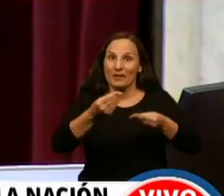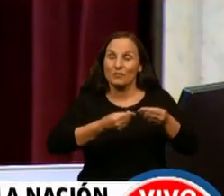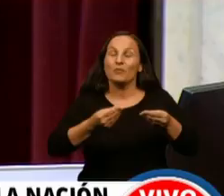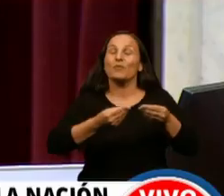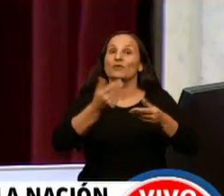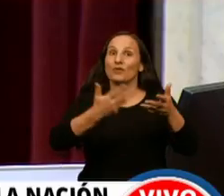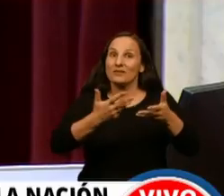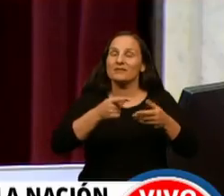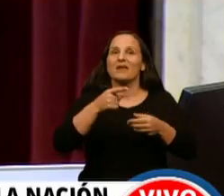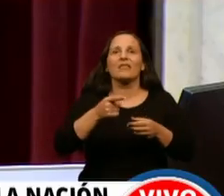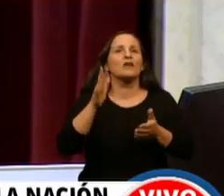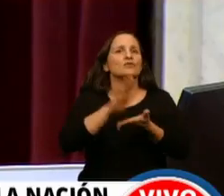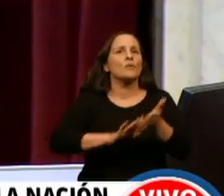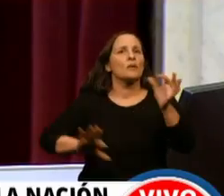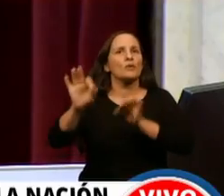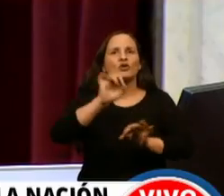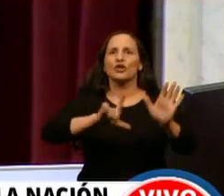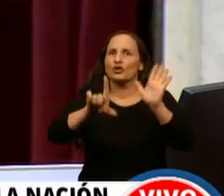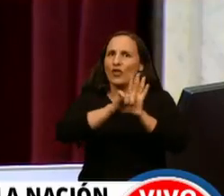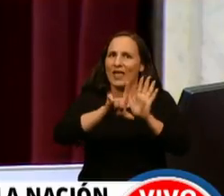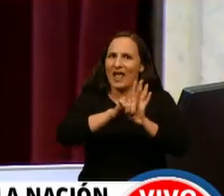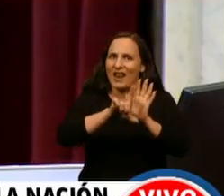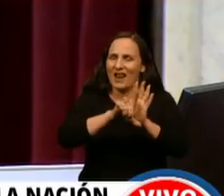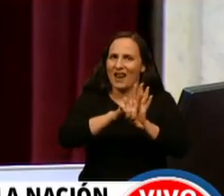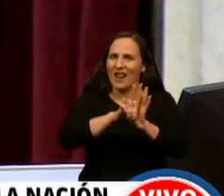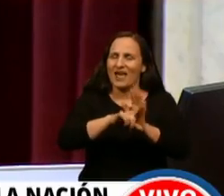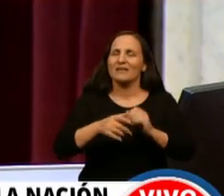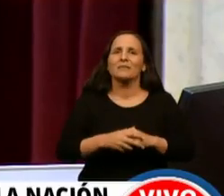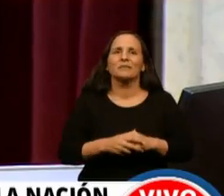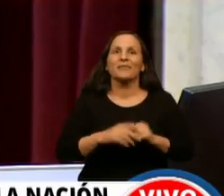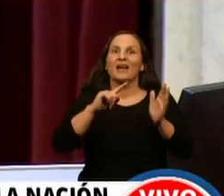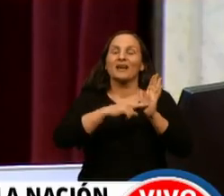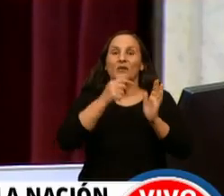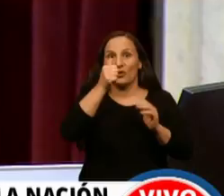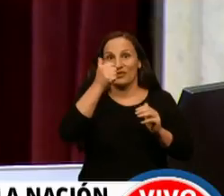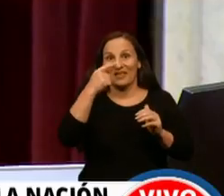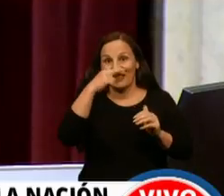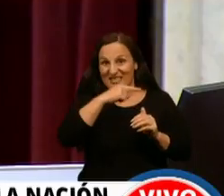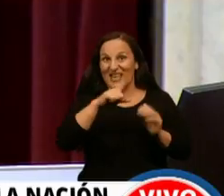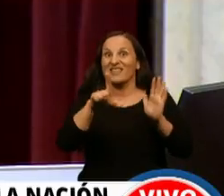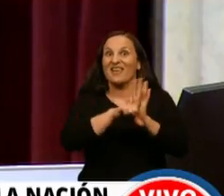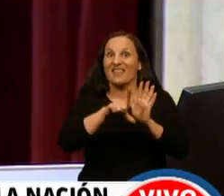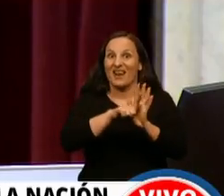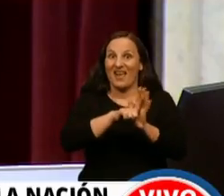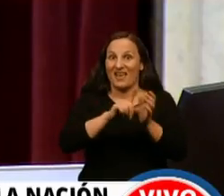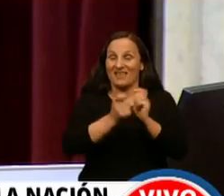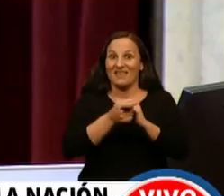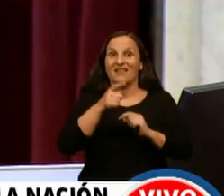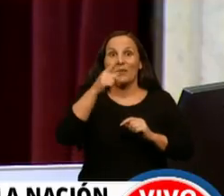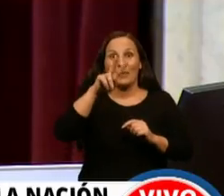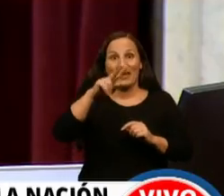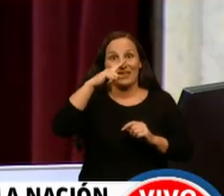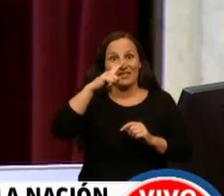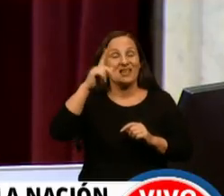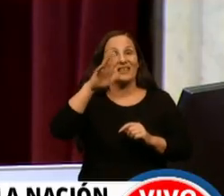ha recaído en el proyecto de ley por el que se modifica el artículo 67 de la ley 27